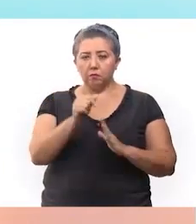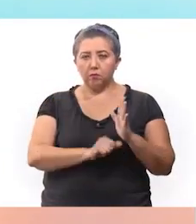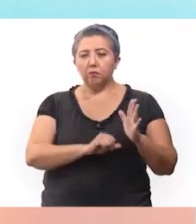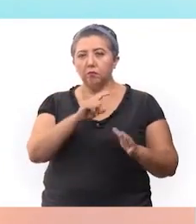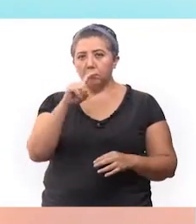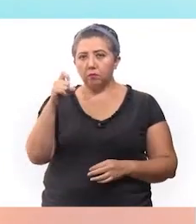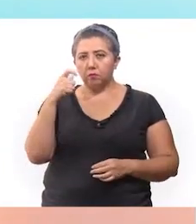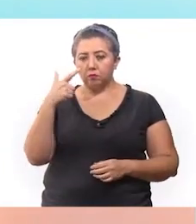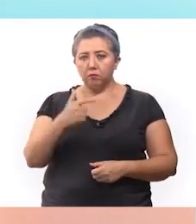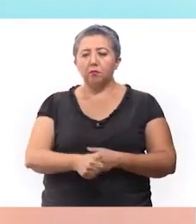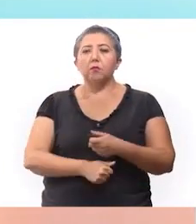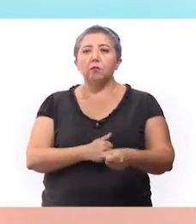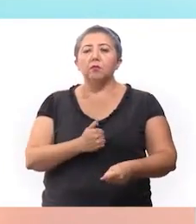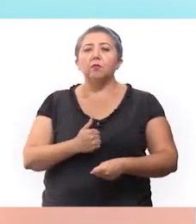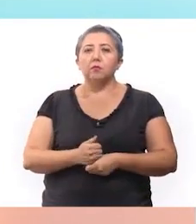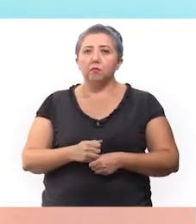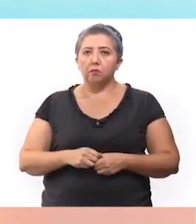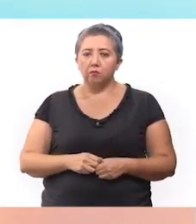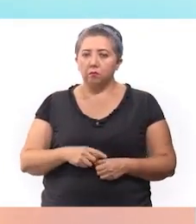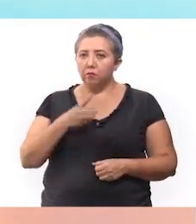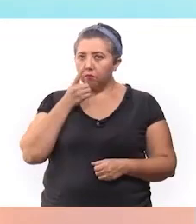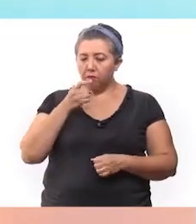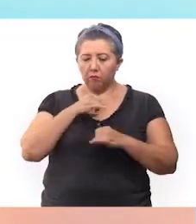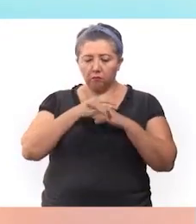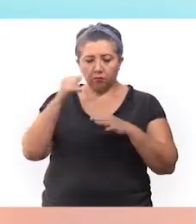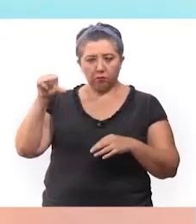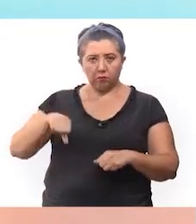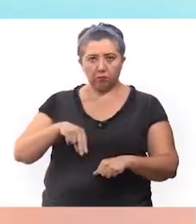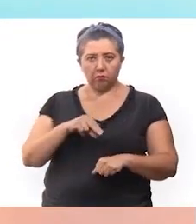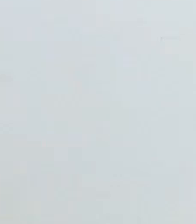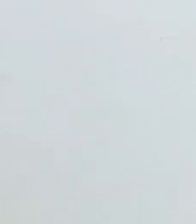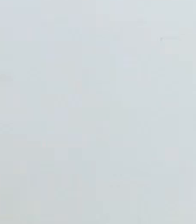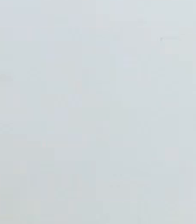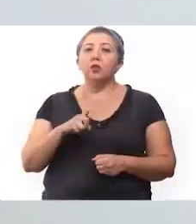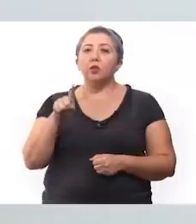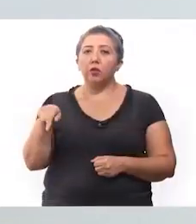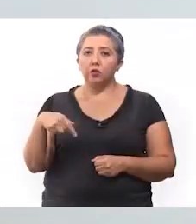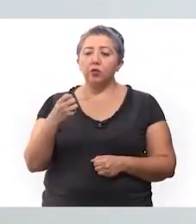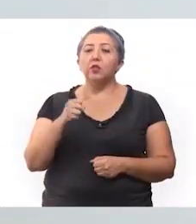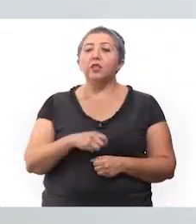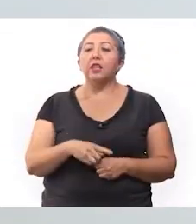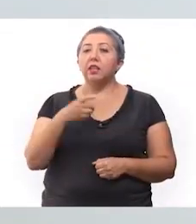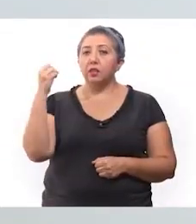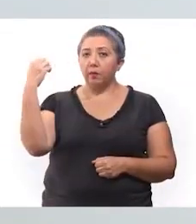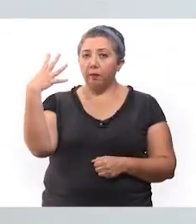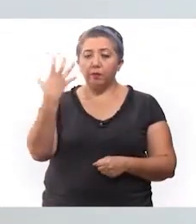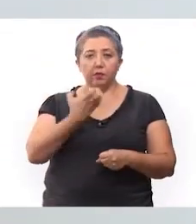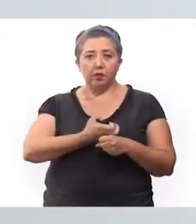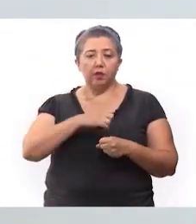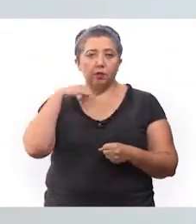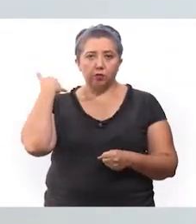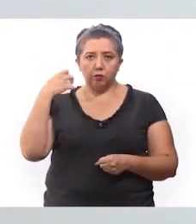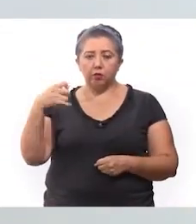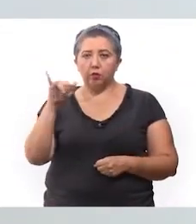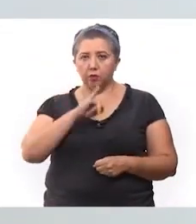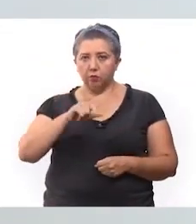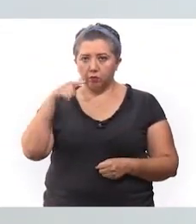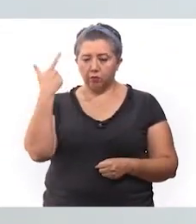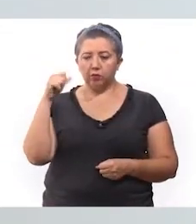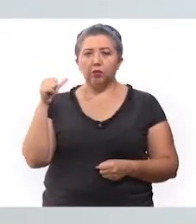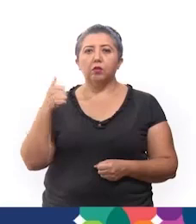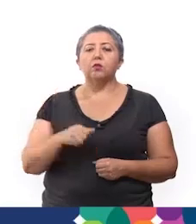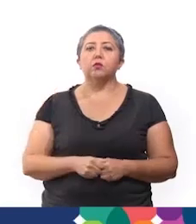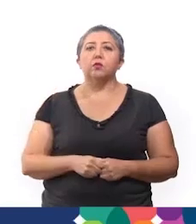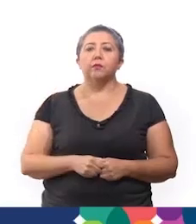es de 1 mes a 107 años. Este es el informe del día de hoy, secretario. Estos son los indicadores del semáforo estatal de Yucatán este jueves 12 de